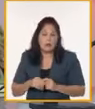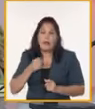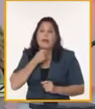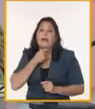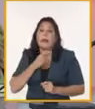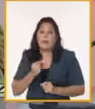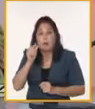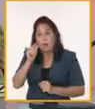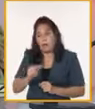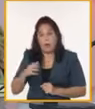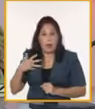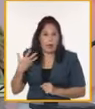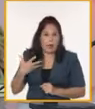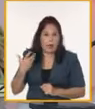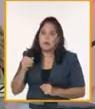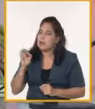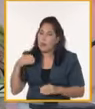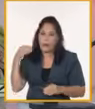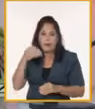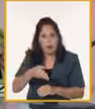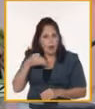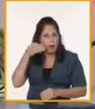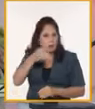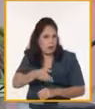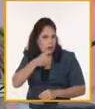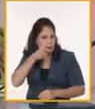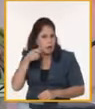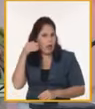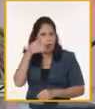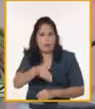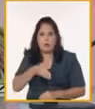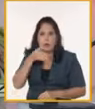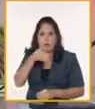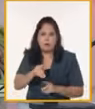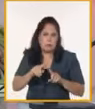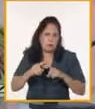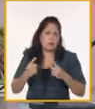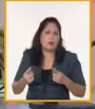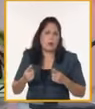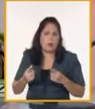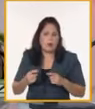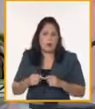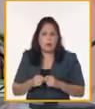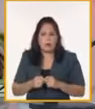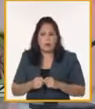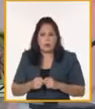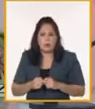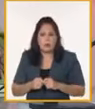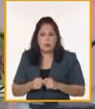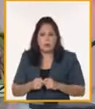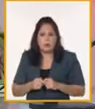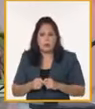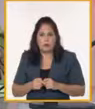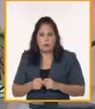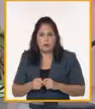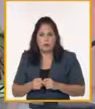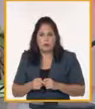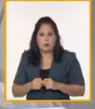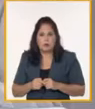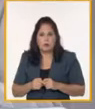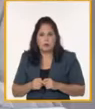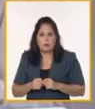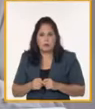eh actor económico no Estatal siente que hay una presión sobre su gestión que no es la correcta si no